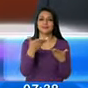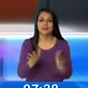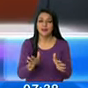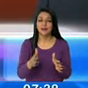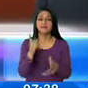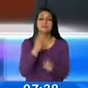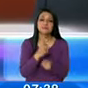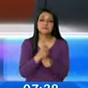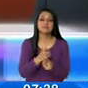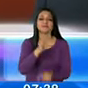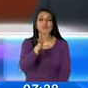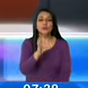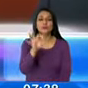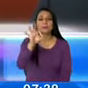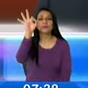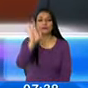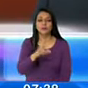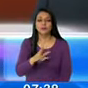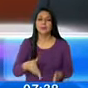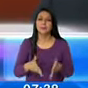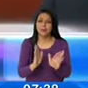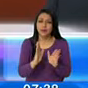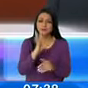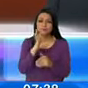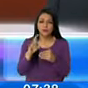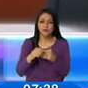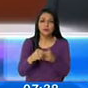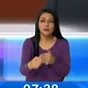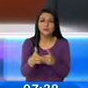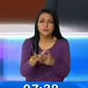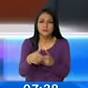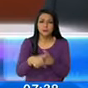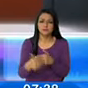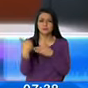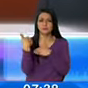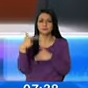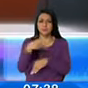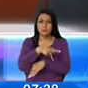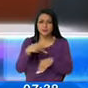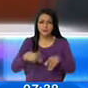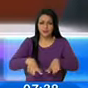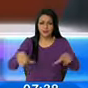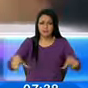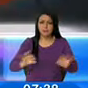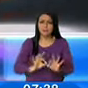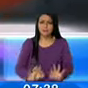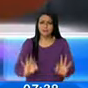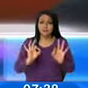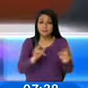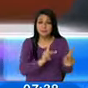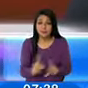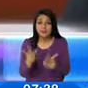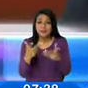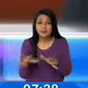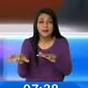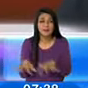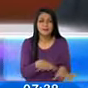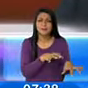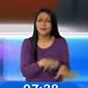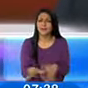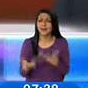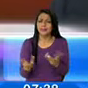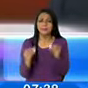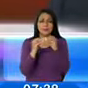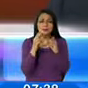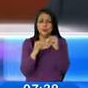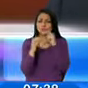el 50% de la vía, 50 kilómetros aproximadamente, ya ampliado y programado un sinnúmero de actividades más de